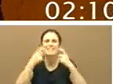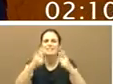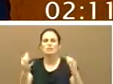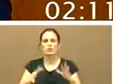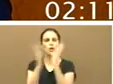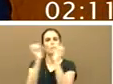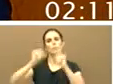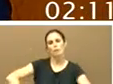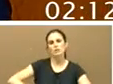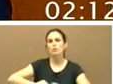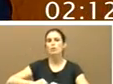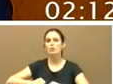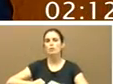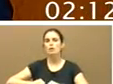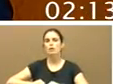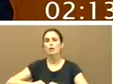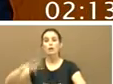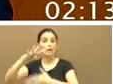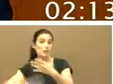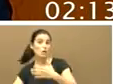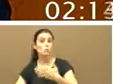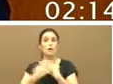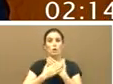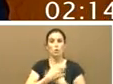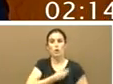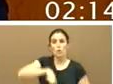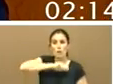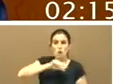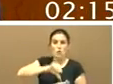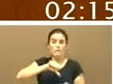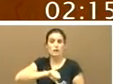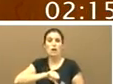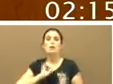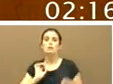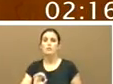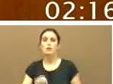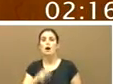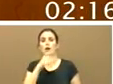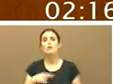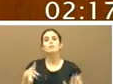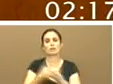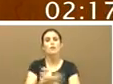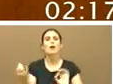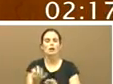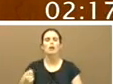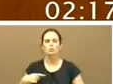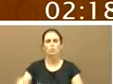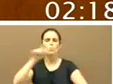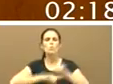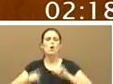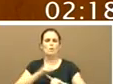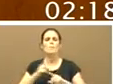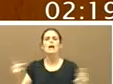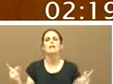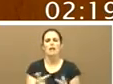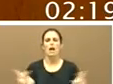Cataluña y el Estado español, el Gobierno central, supondría un grave perjuicio para las demás comunidades